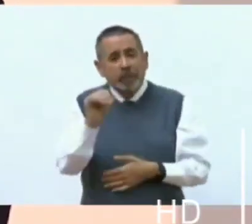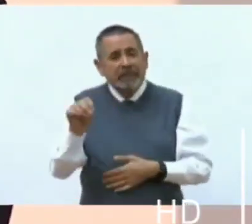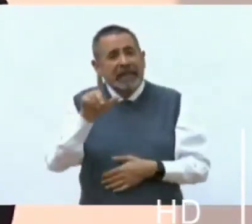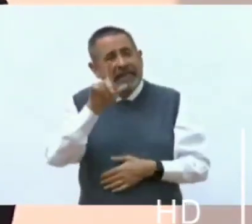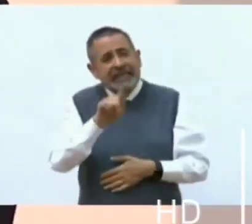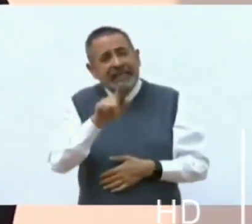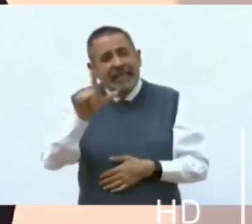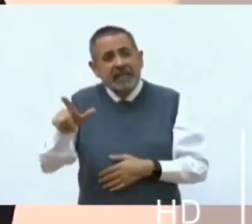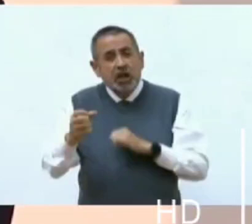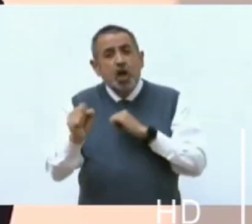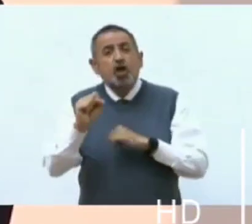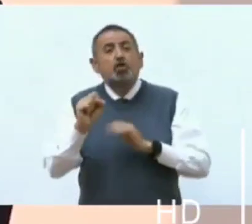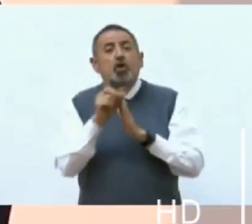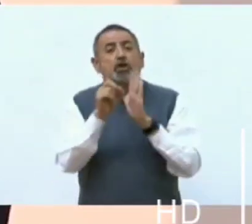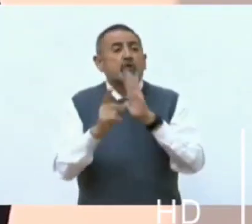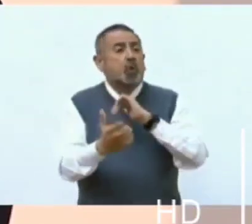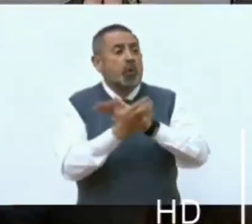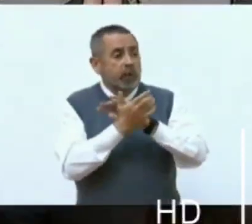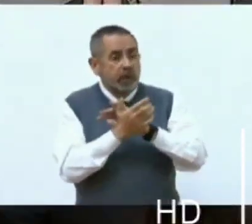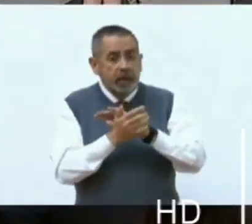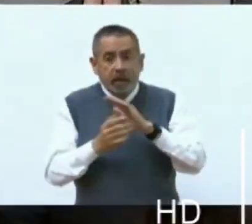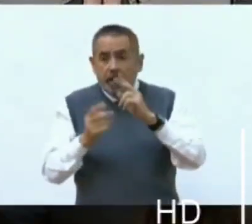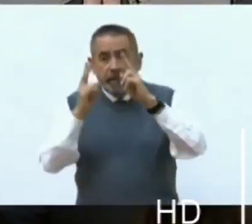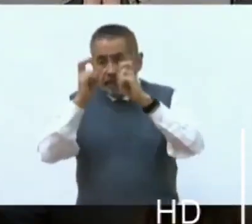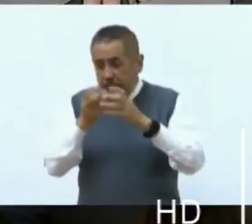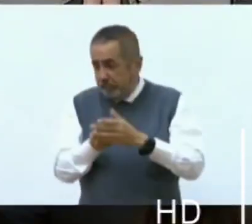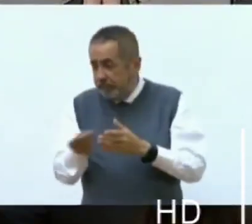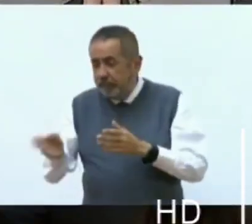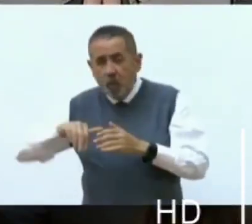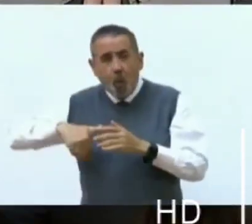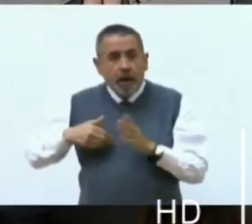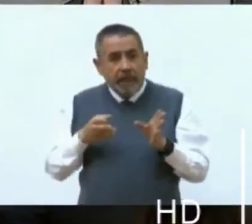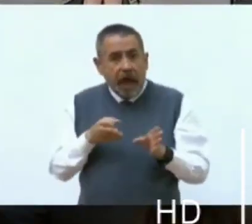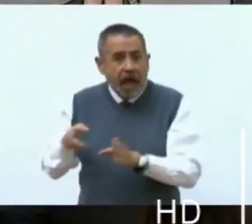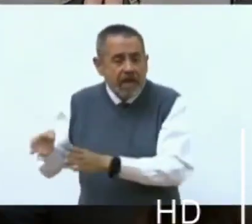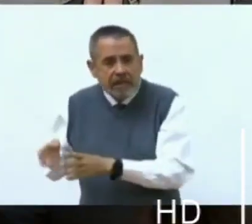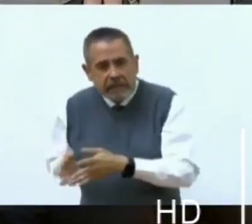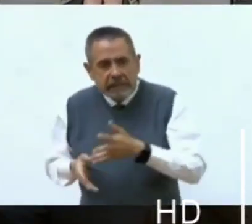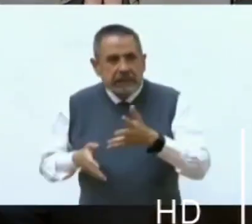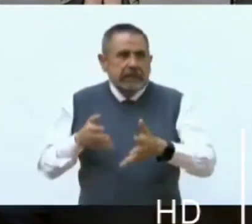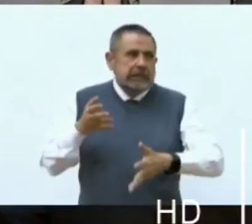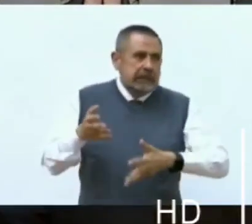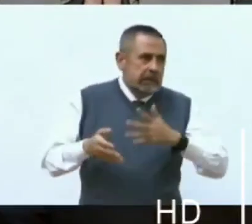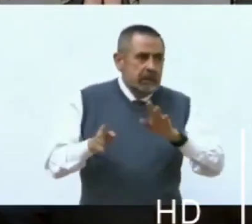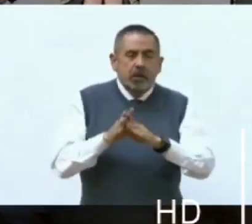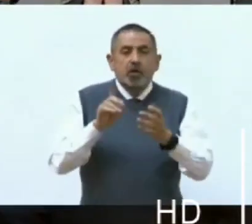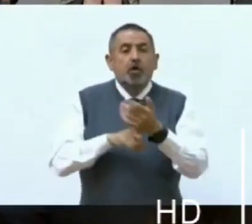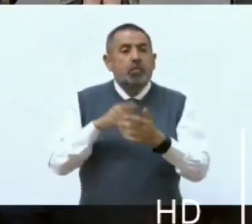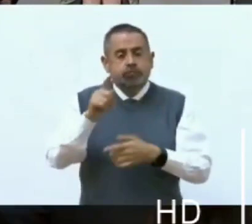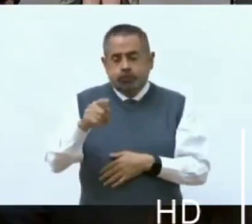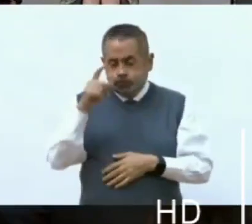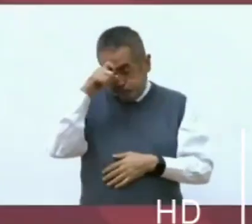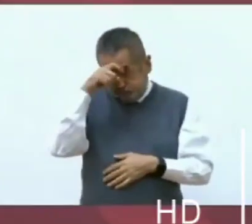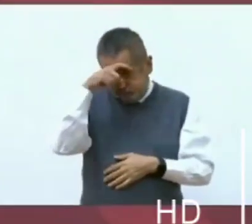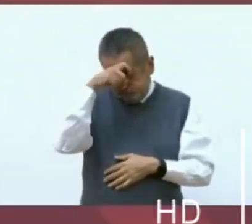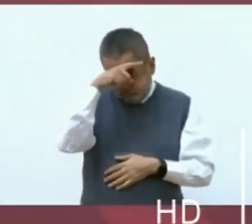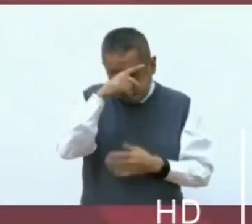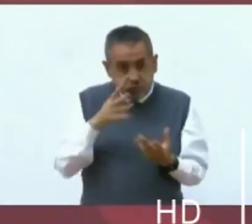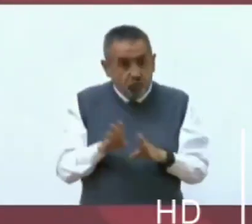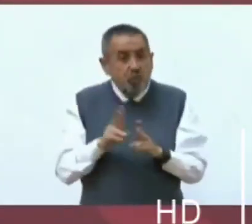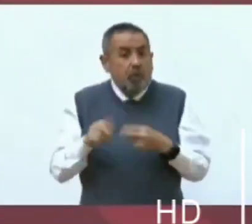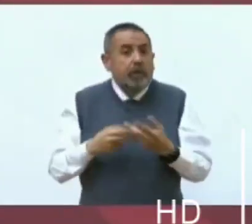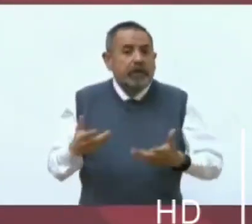4.977 solicitudes de bajas documentales de la Administración Pública Federal, lo que significó un gran desafío. Sin